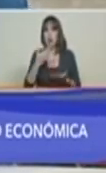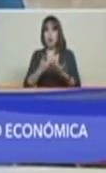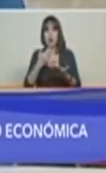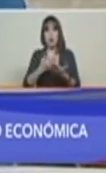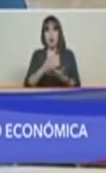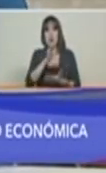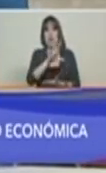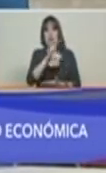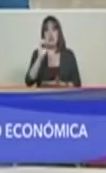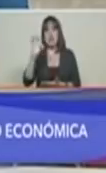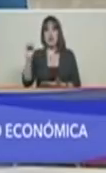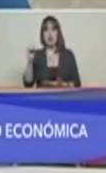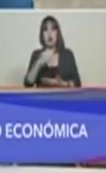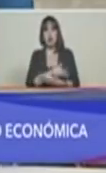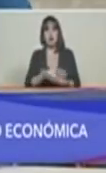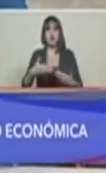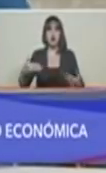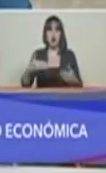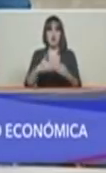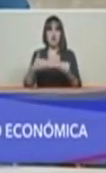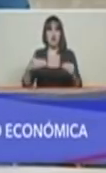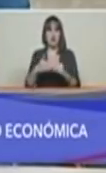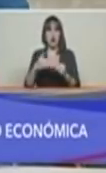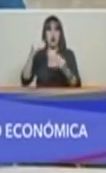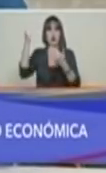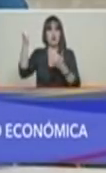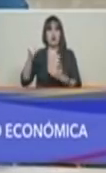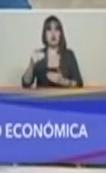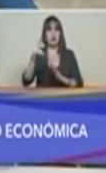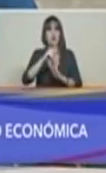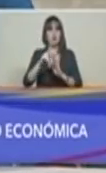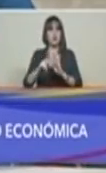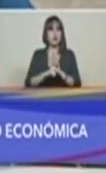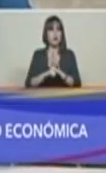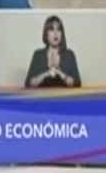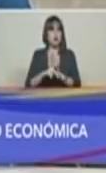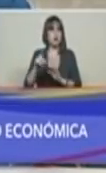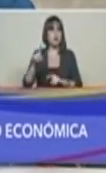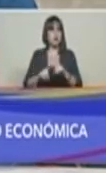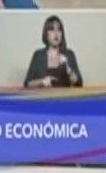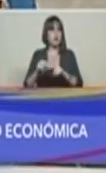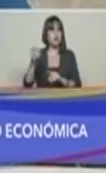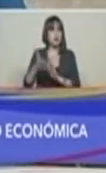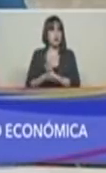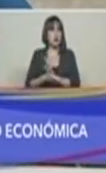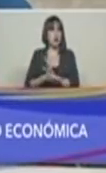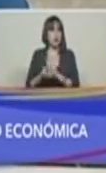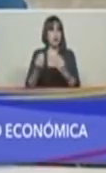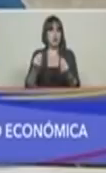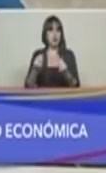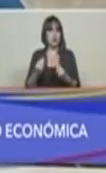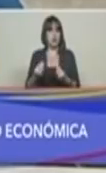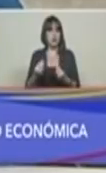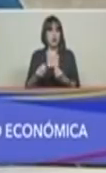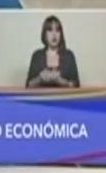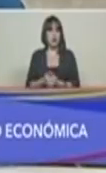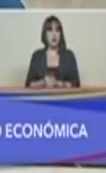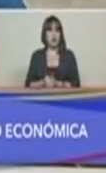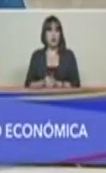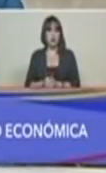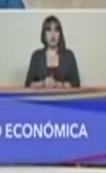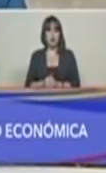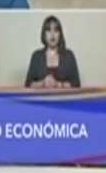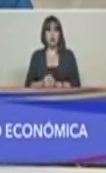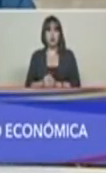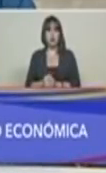500 millones de dólares para traerme en el plan Vuelta a la Patria a todos los migrantes que se fueron de Venezuela que quieran regresar. Todos